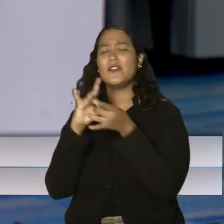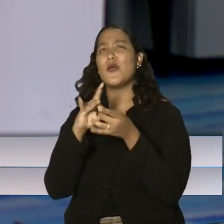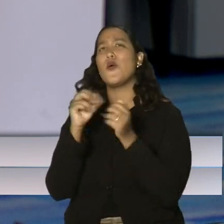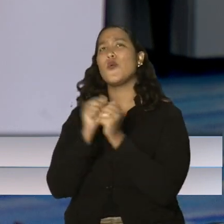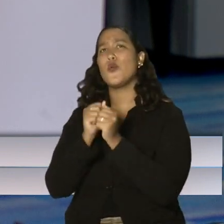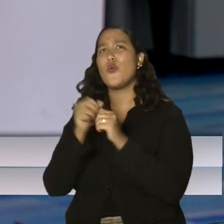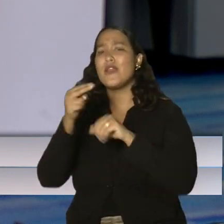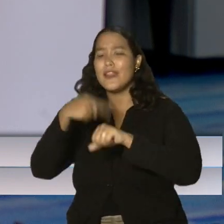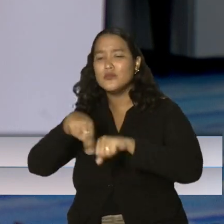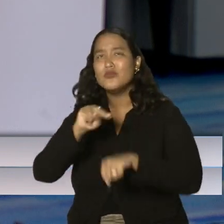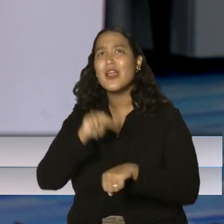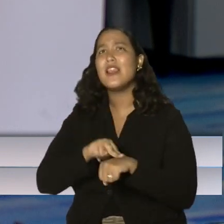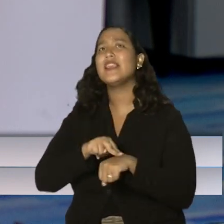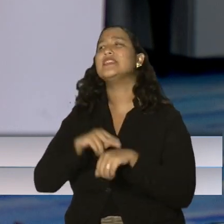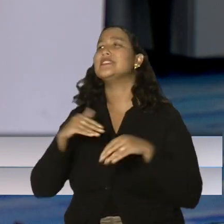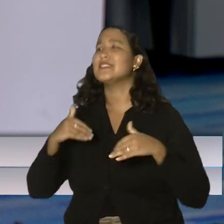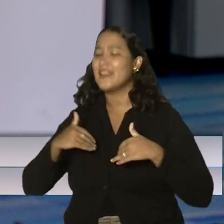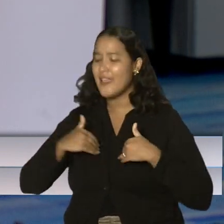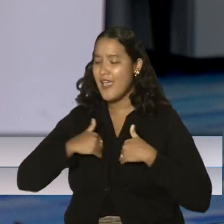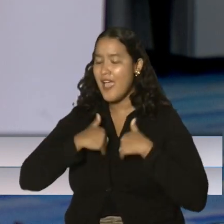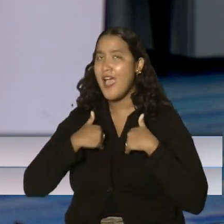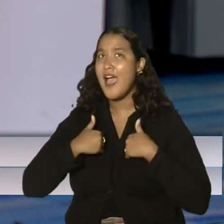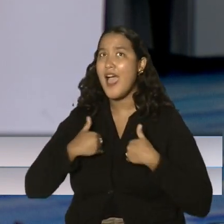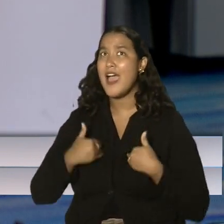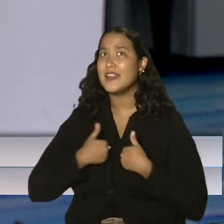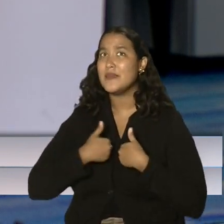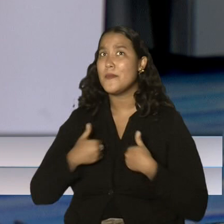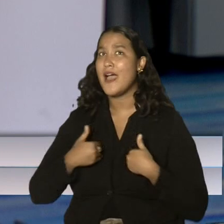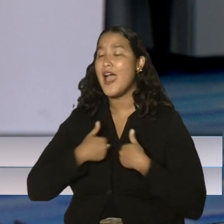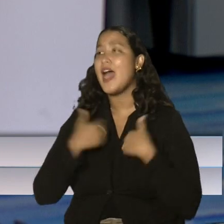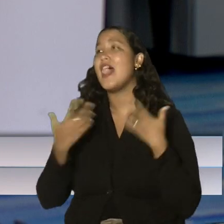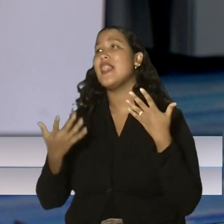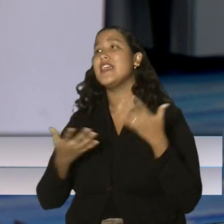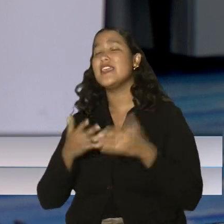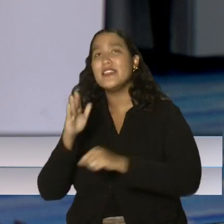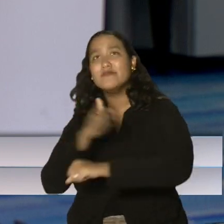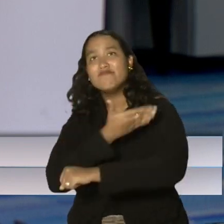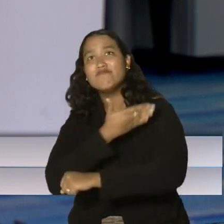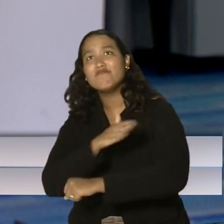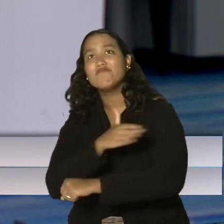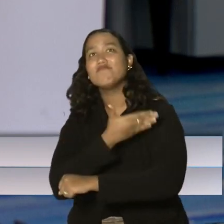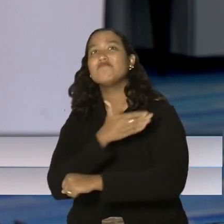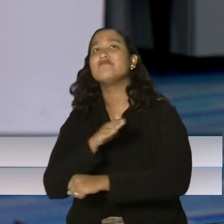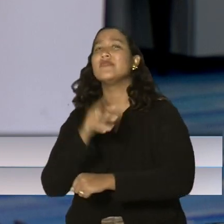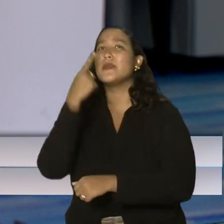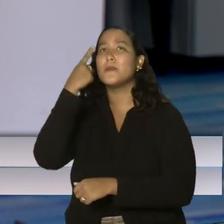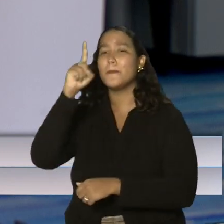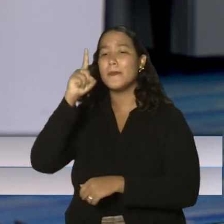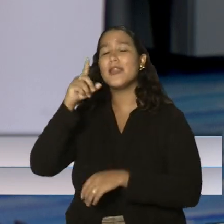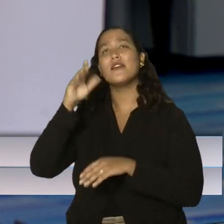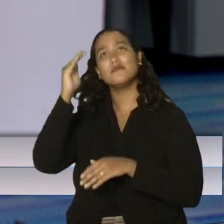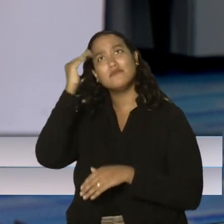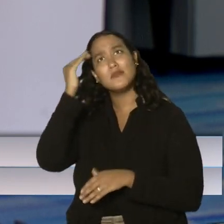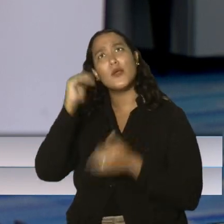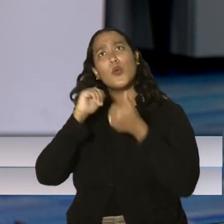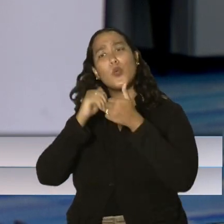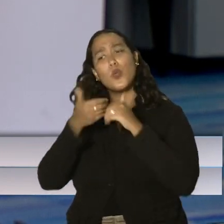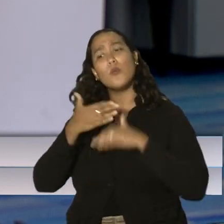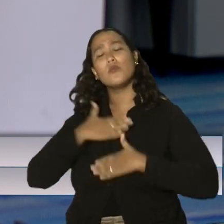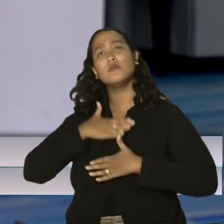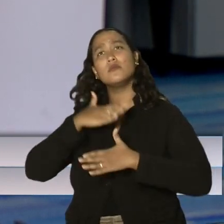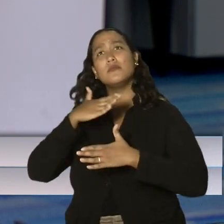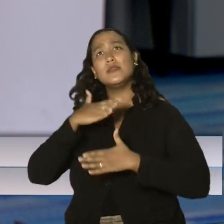ejercicios de respiración canciones eh momentos de relajación momentos de de nivelar los tonos de voz